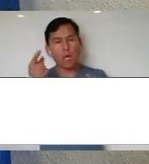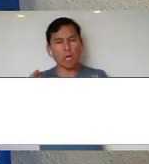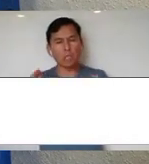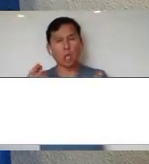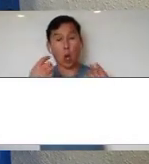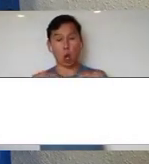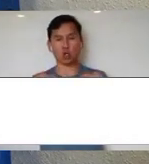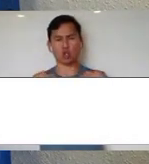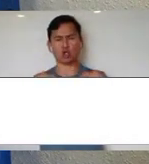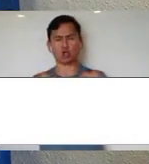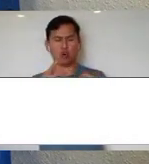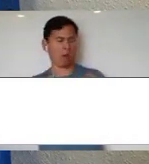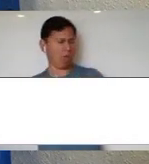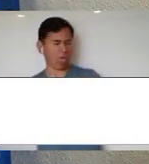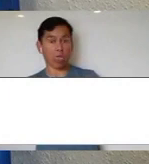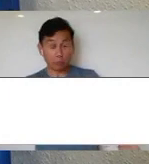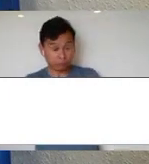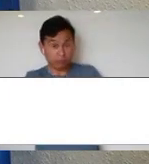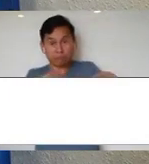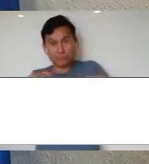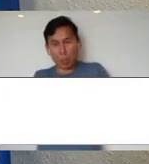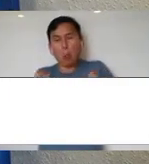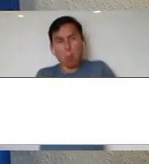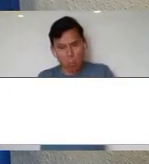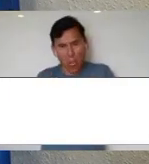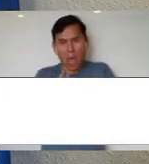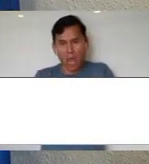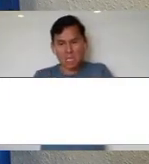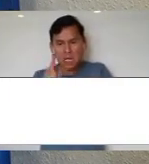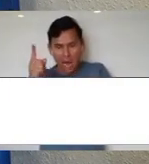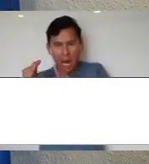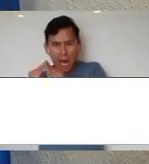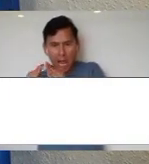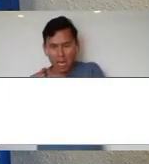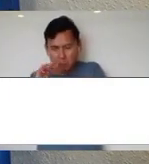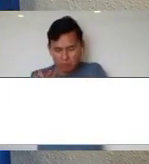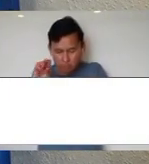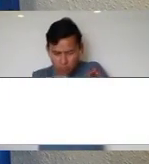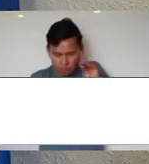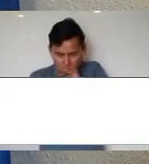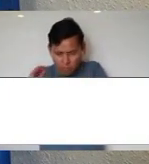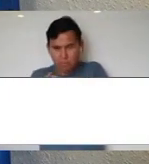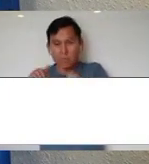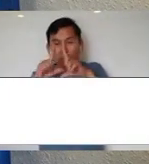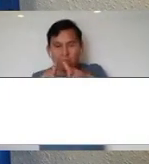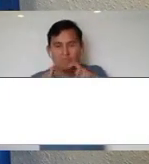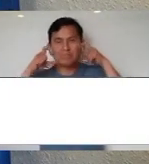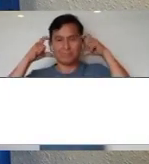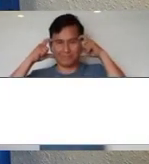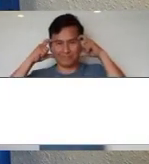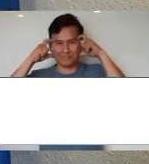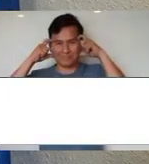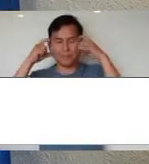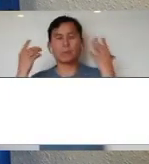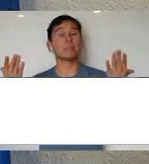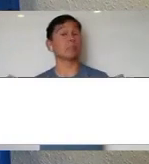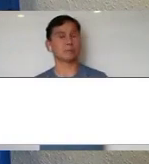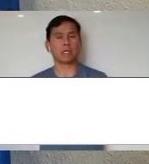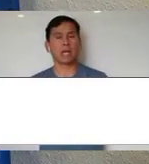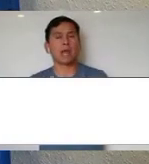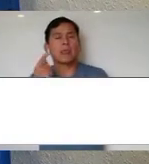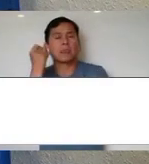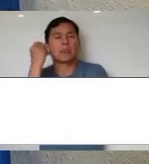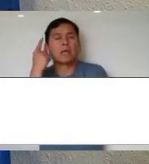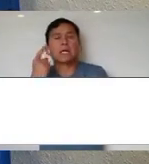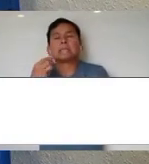géneros o ropa en desuso, puedan realizar y fabricar su propia mascarilla. La idea de la mascarilla, ¿no es cierto?,